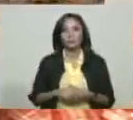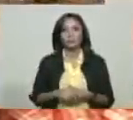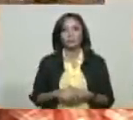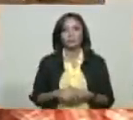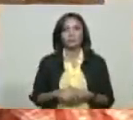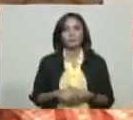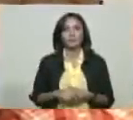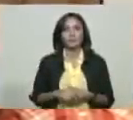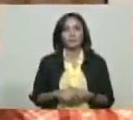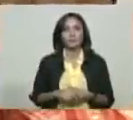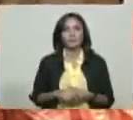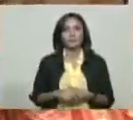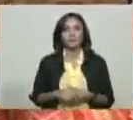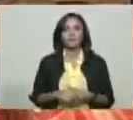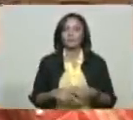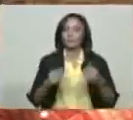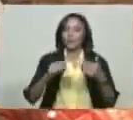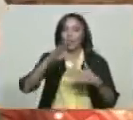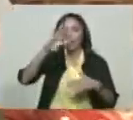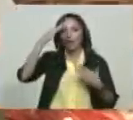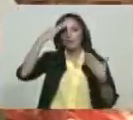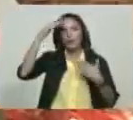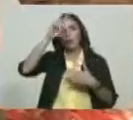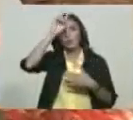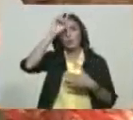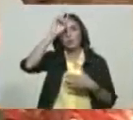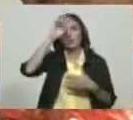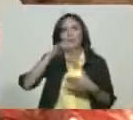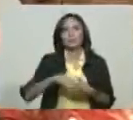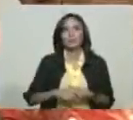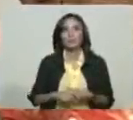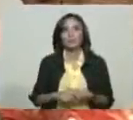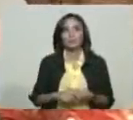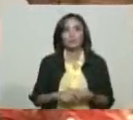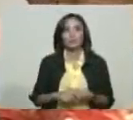Tarek Al-Sami, de Siria, de Sueida.